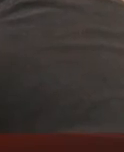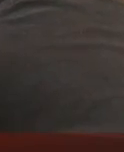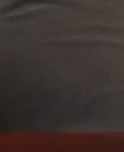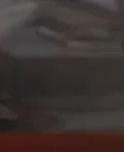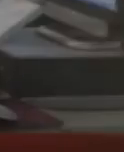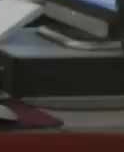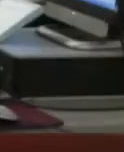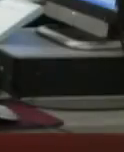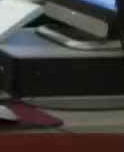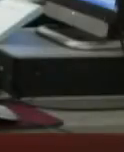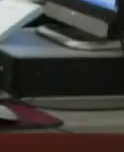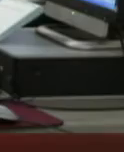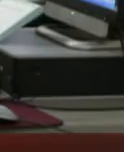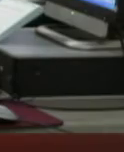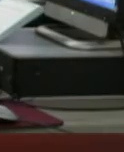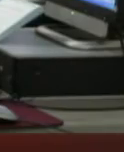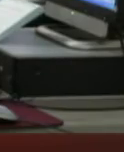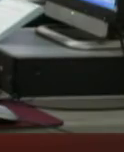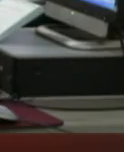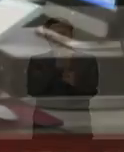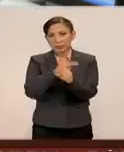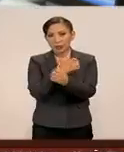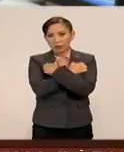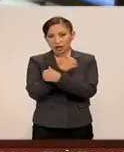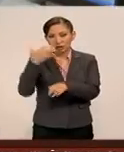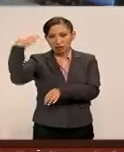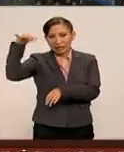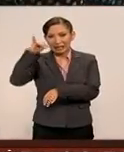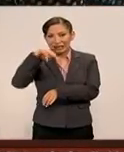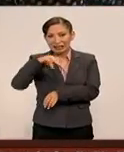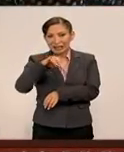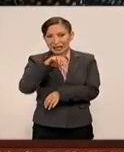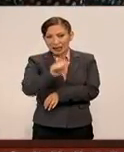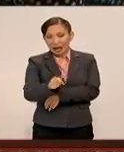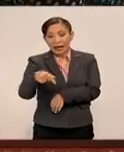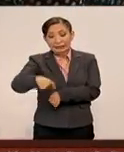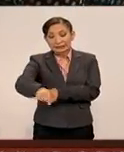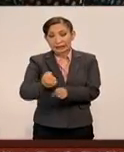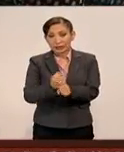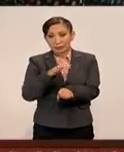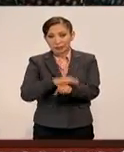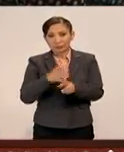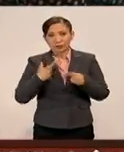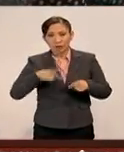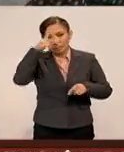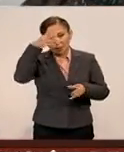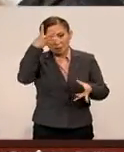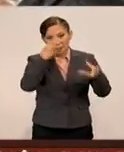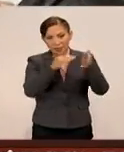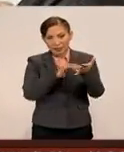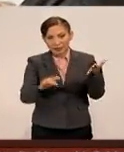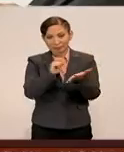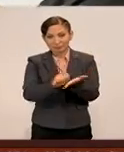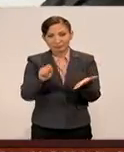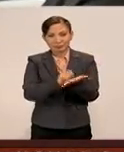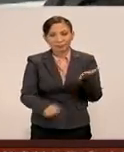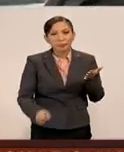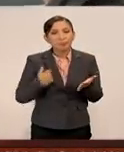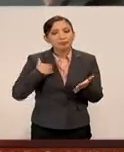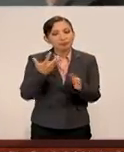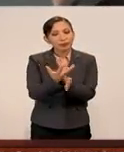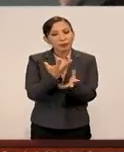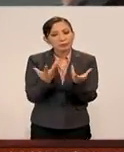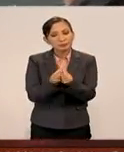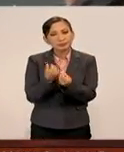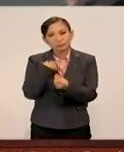certificación del Instituto Nacional para la Educación de los Adultos, el INEA, este año más mexicanos aprenderán a leer y a escribir.